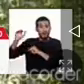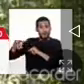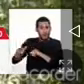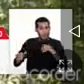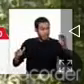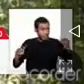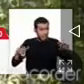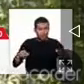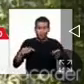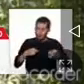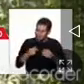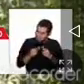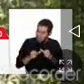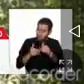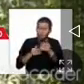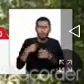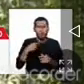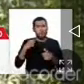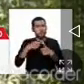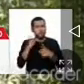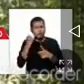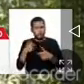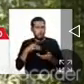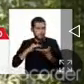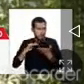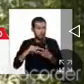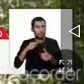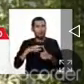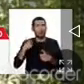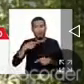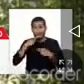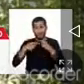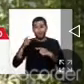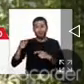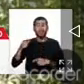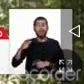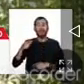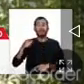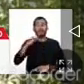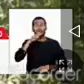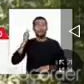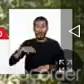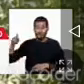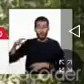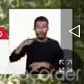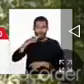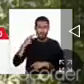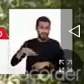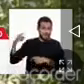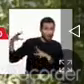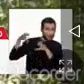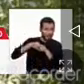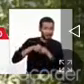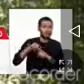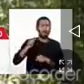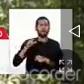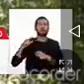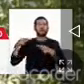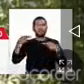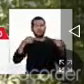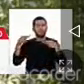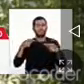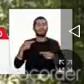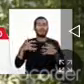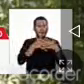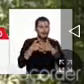Cito, y perdón que me extienda, un par de ellas. Primero, la ya mencionada invasión de Ucrania. Segundo, la rivalidad geopolítica entre